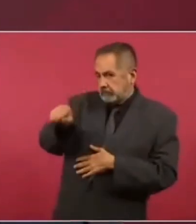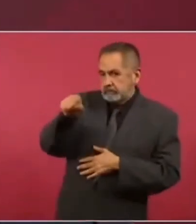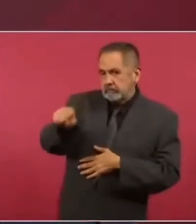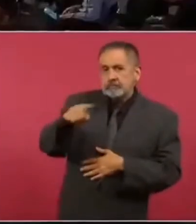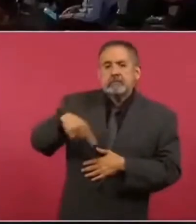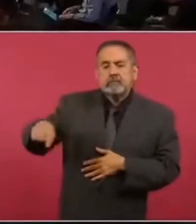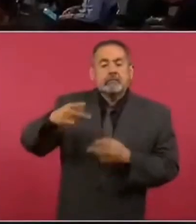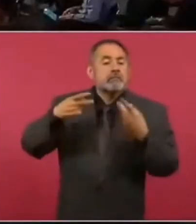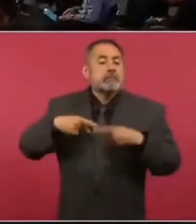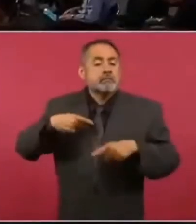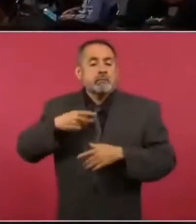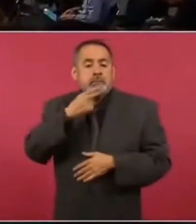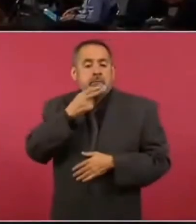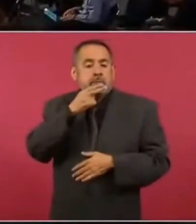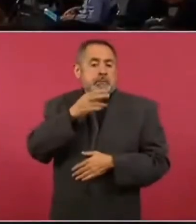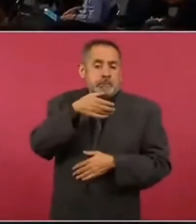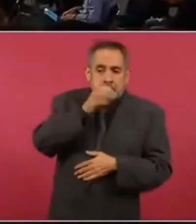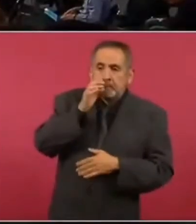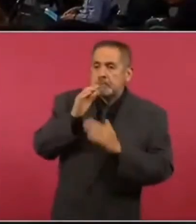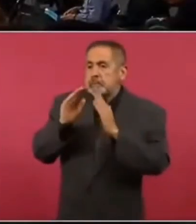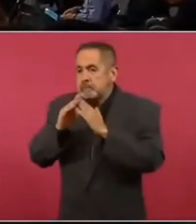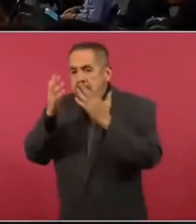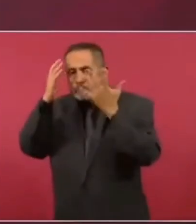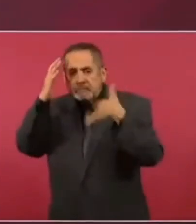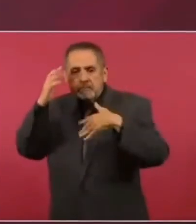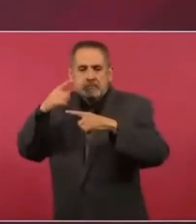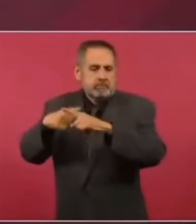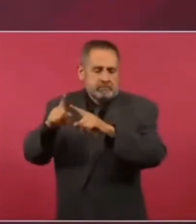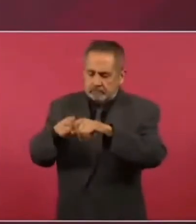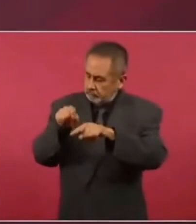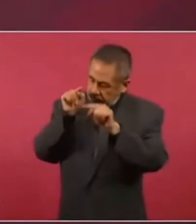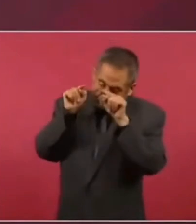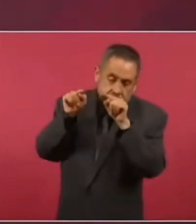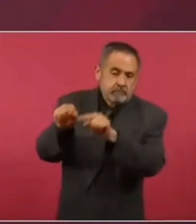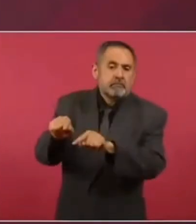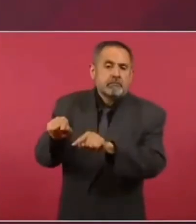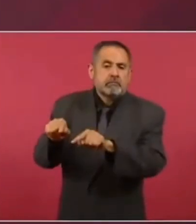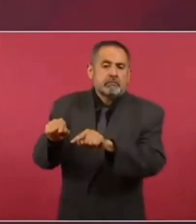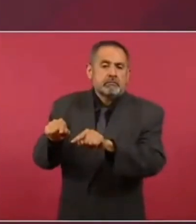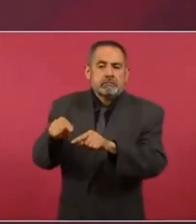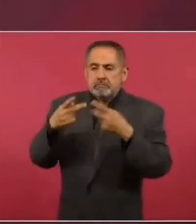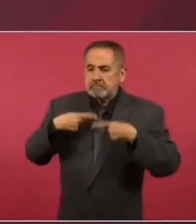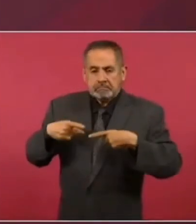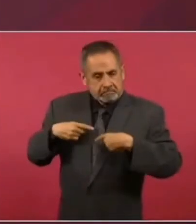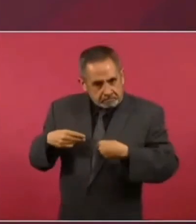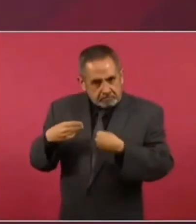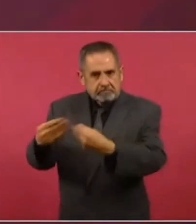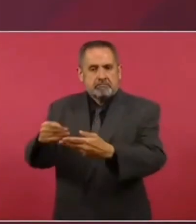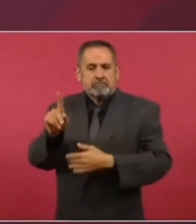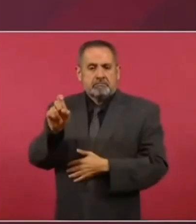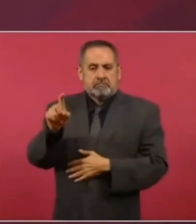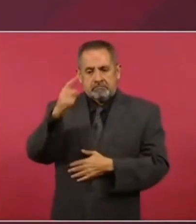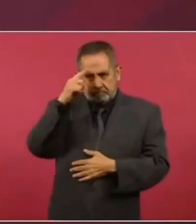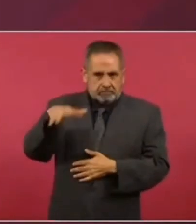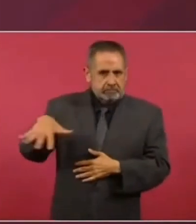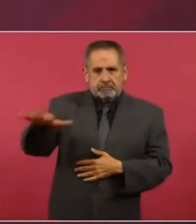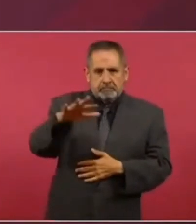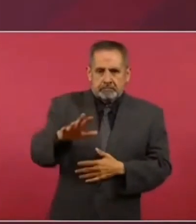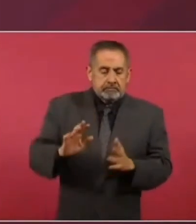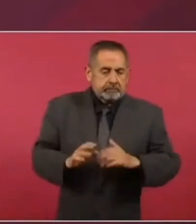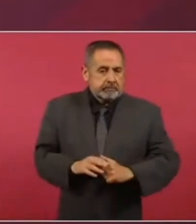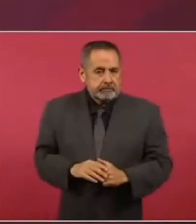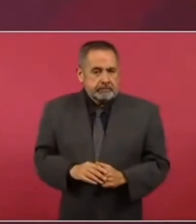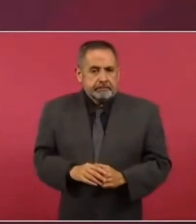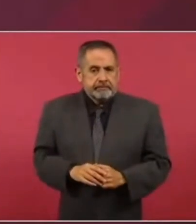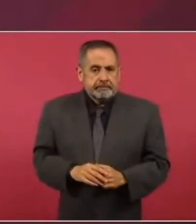al consumo doméstico, el agua para la gente, en